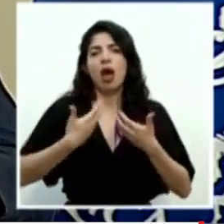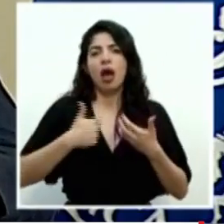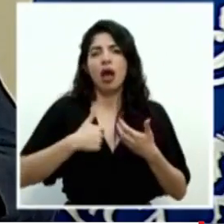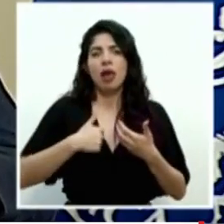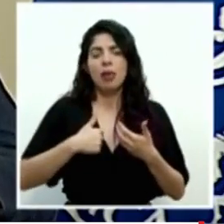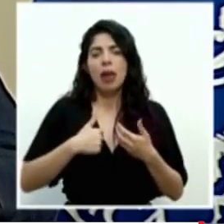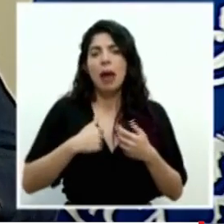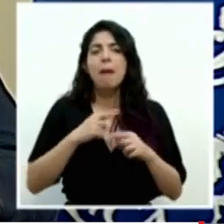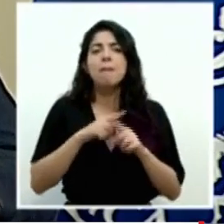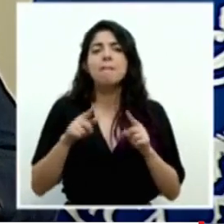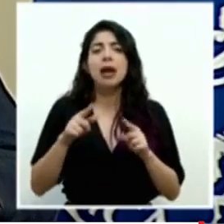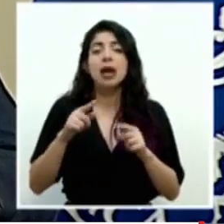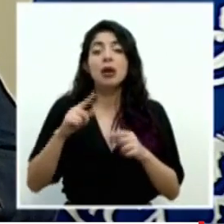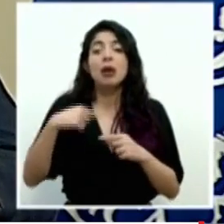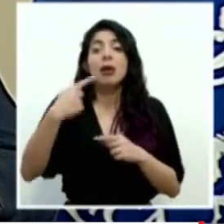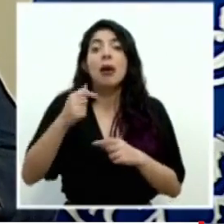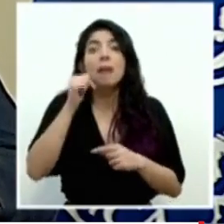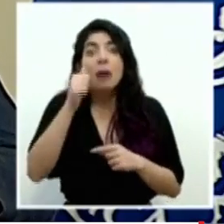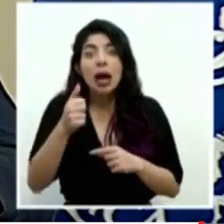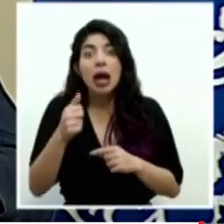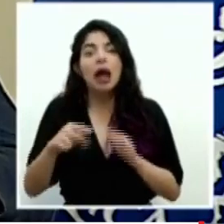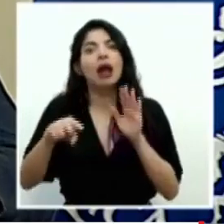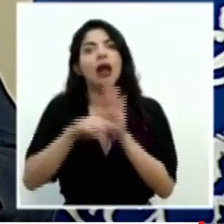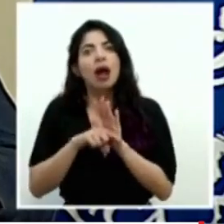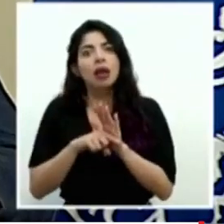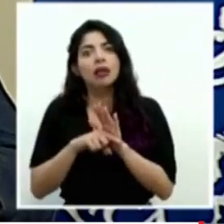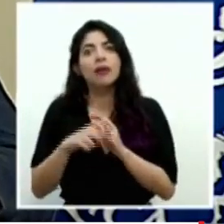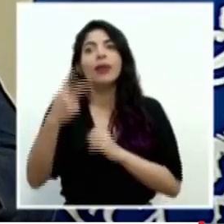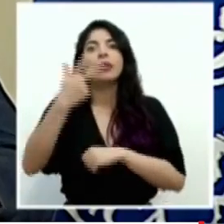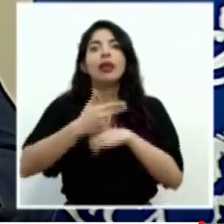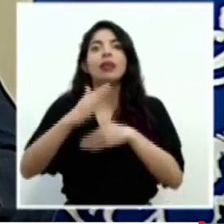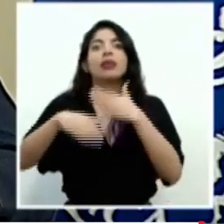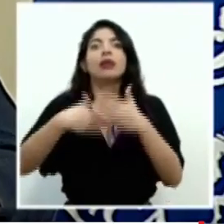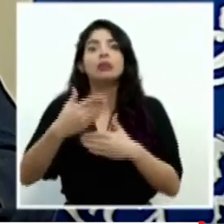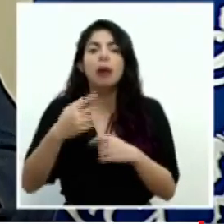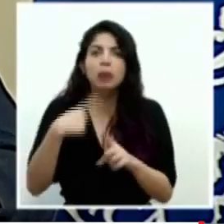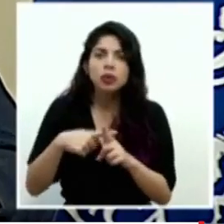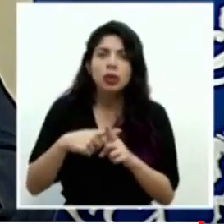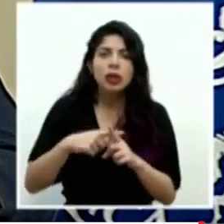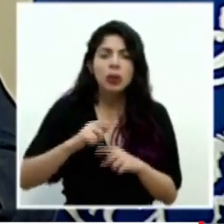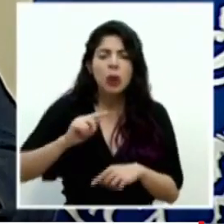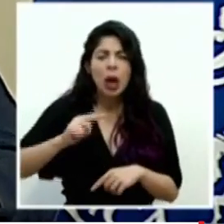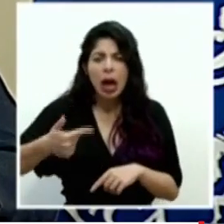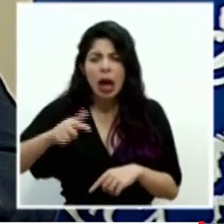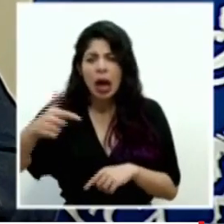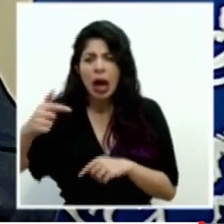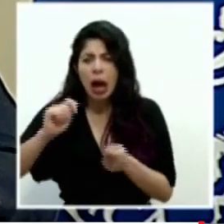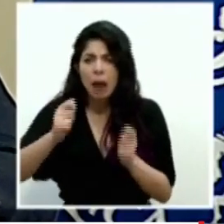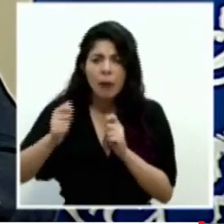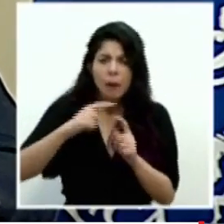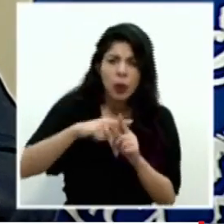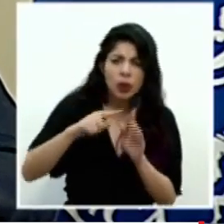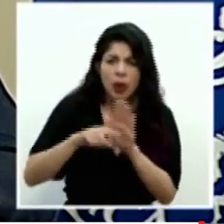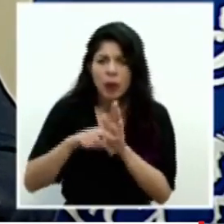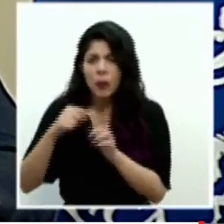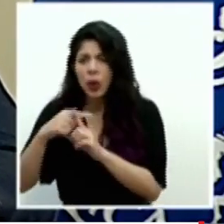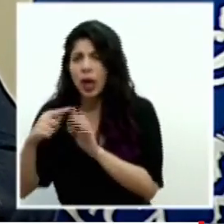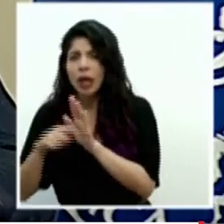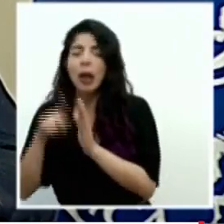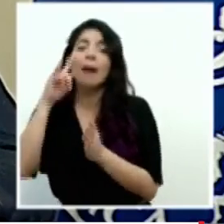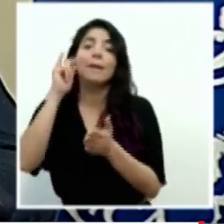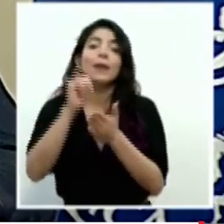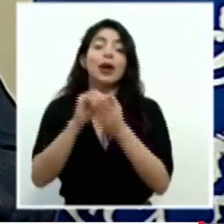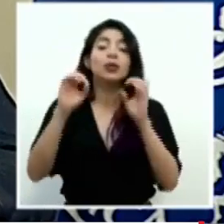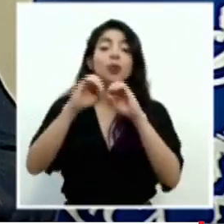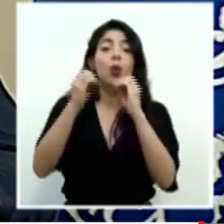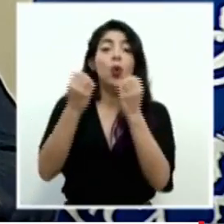células respiratorias, y le tomamos al día siguiente y sale negativo, y después, 3 días después, y puede salir positivo. Ya por eso justamente es que la Organización